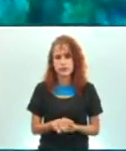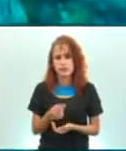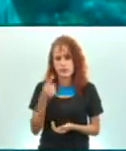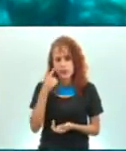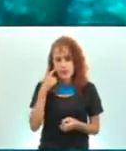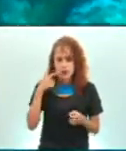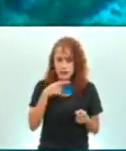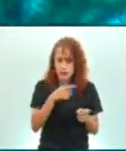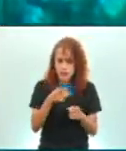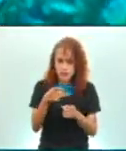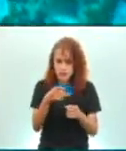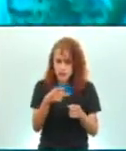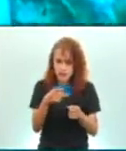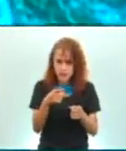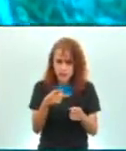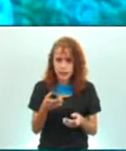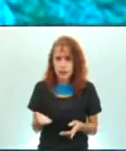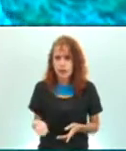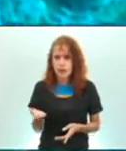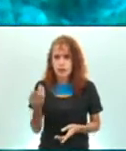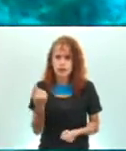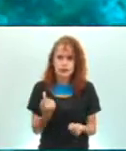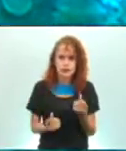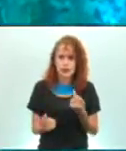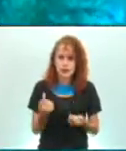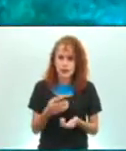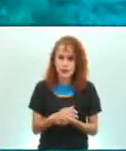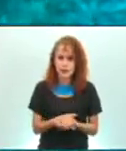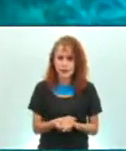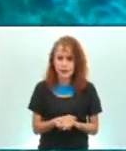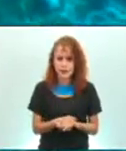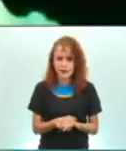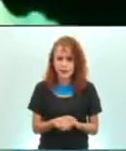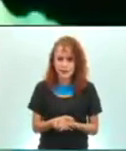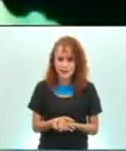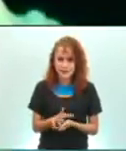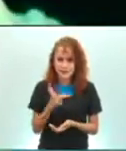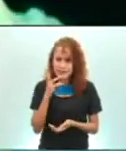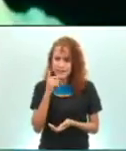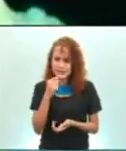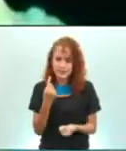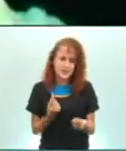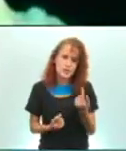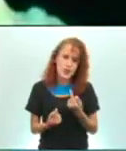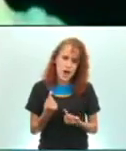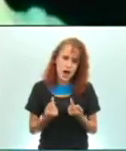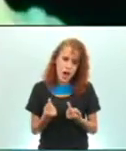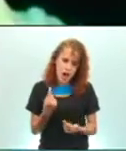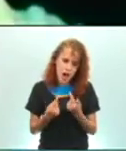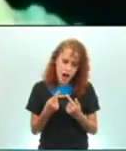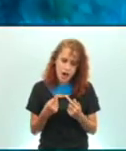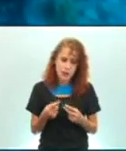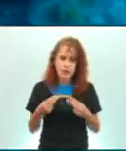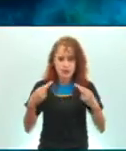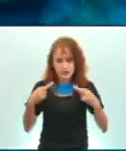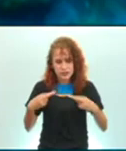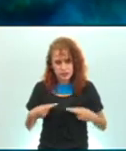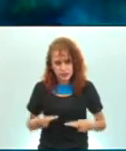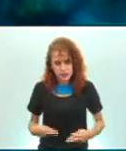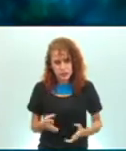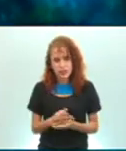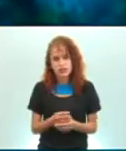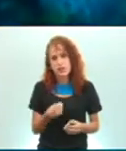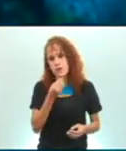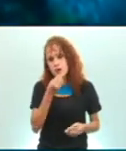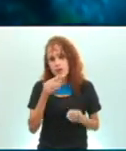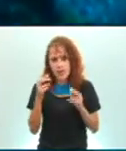Hemos venido siguiendo la evolución de varios de ellos y nos satisface ser testigos de cómo en muchos se observan pequeñas